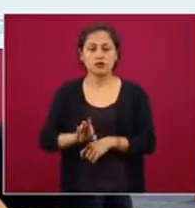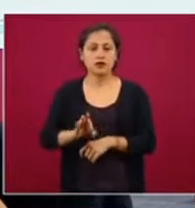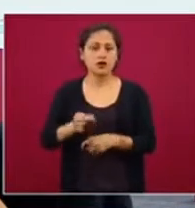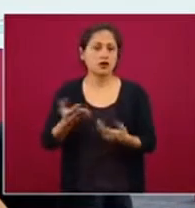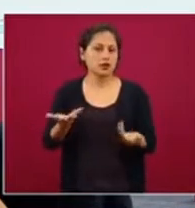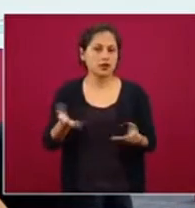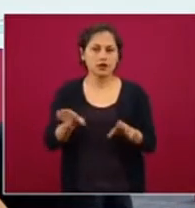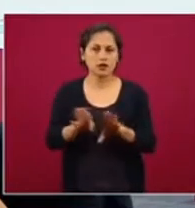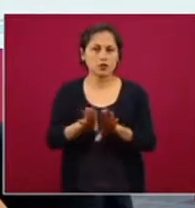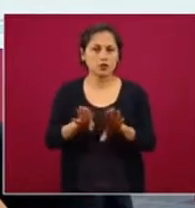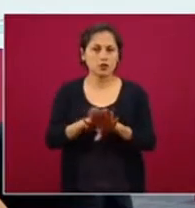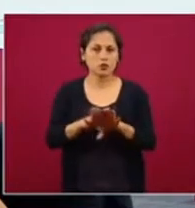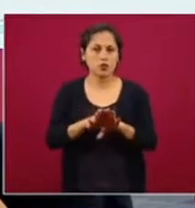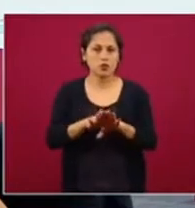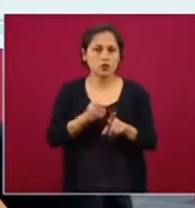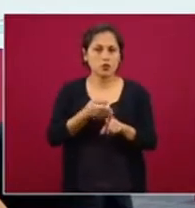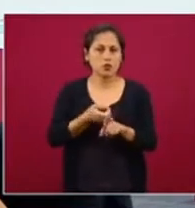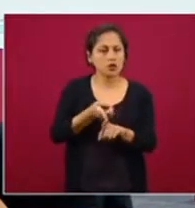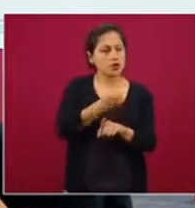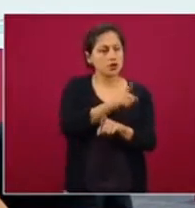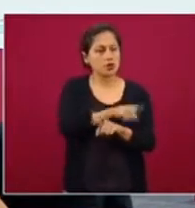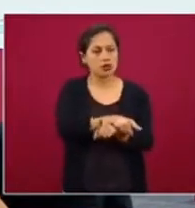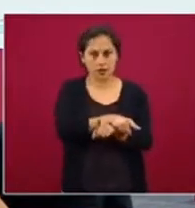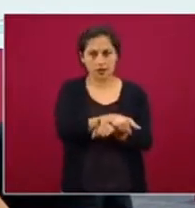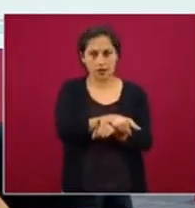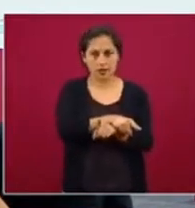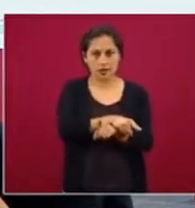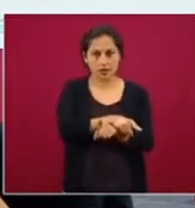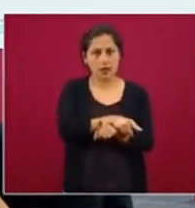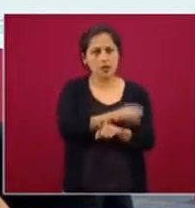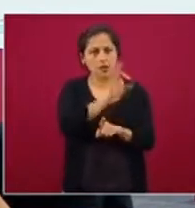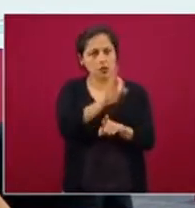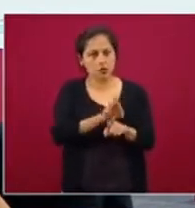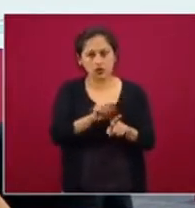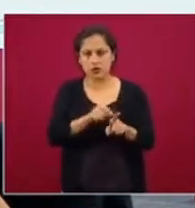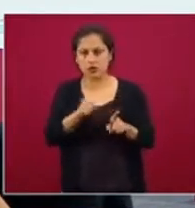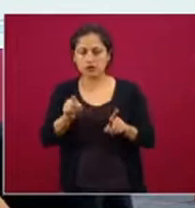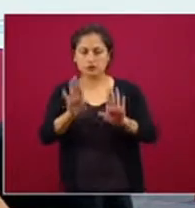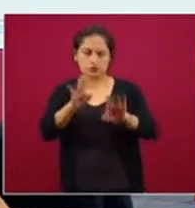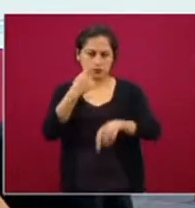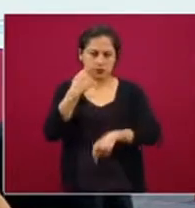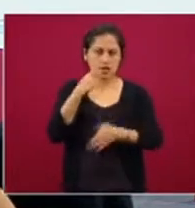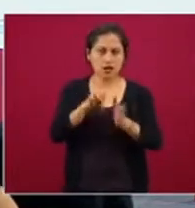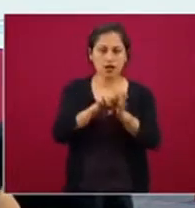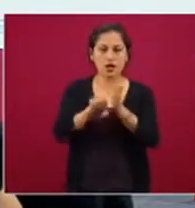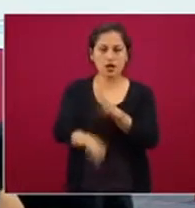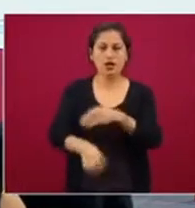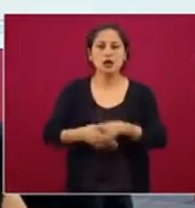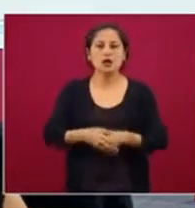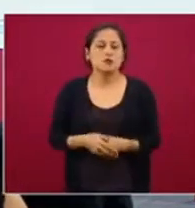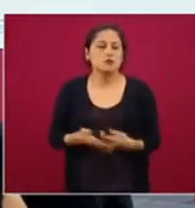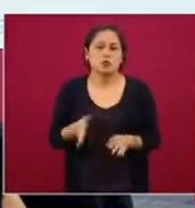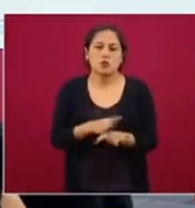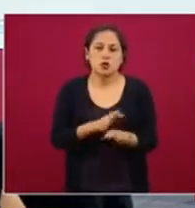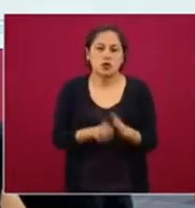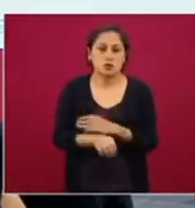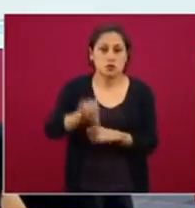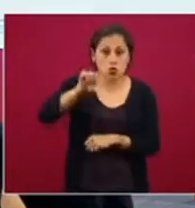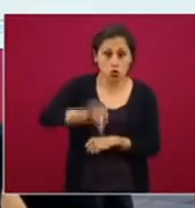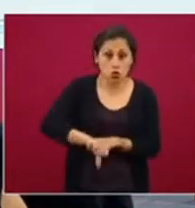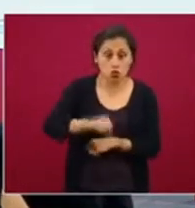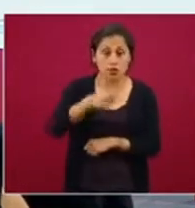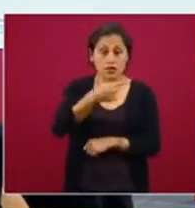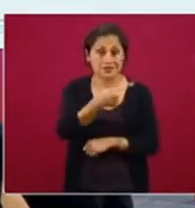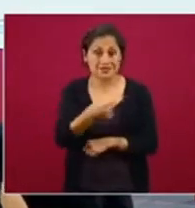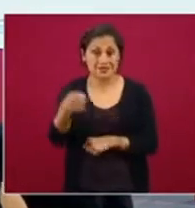de cambio respecto a la cantidad de casos que teníamos en el día anterior. Pongamos un ejemplo muy simple: si tenemos 100 casos hoy